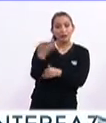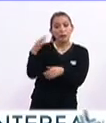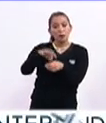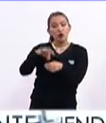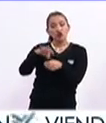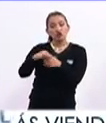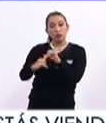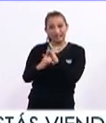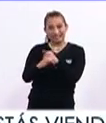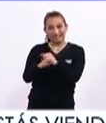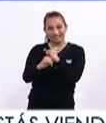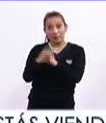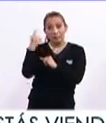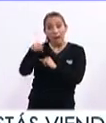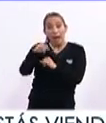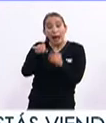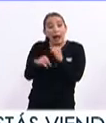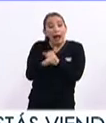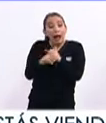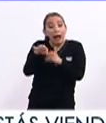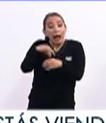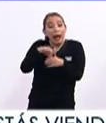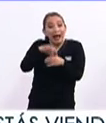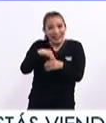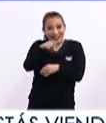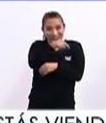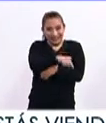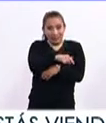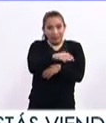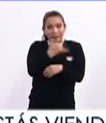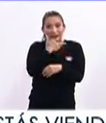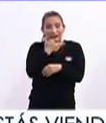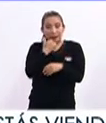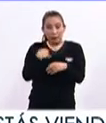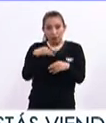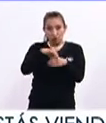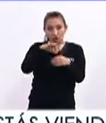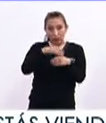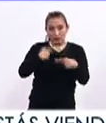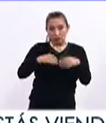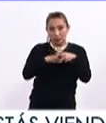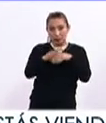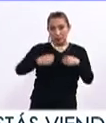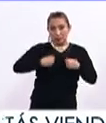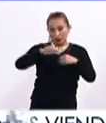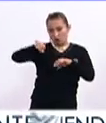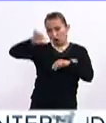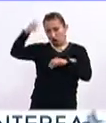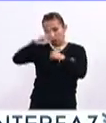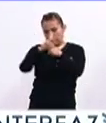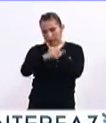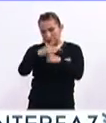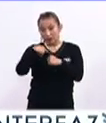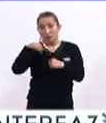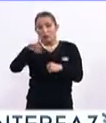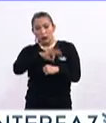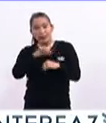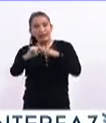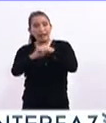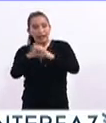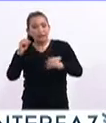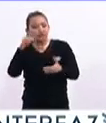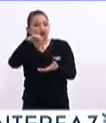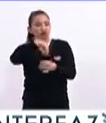voto electrónico y digital para que el voto digital el voto migrante de las personas que residen fuera de México pueda ser de manera